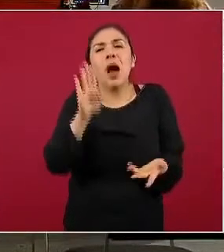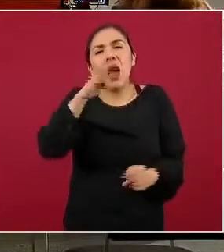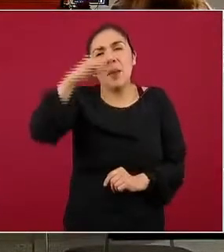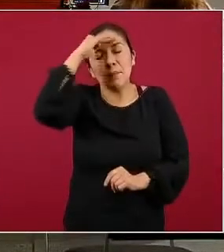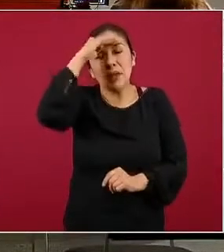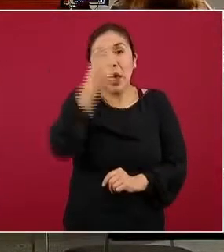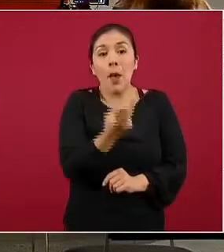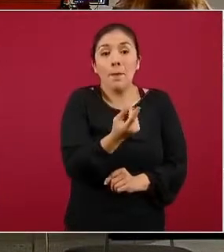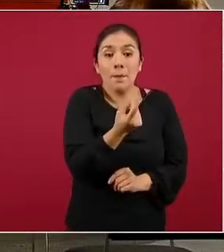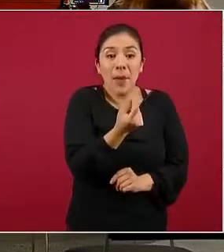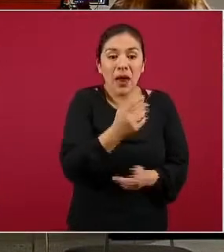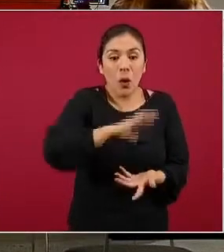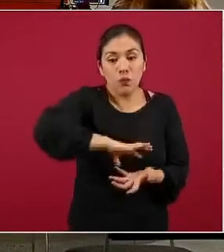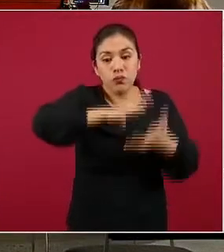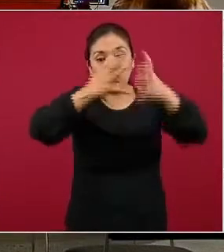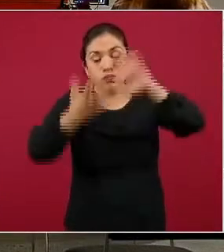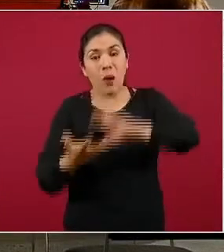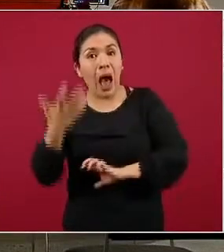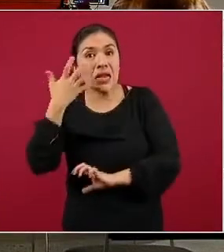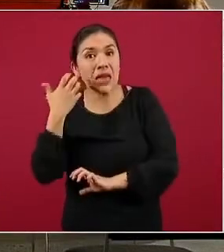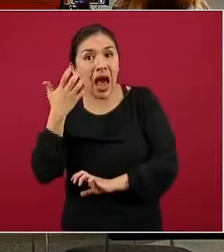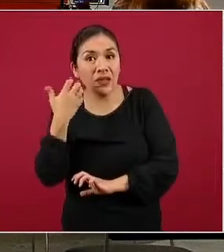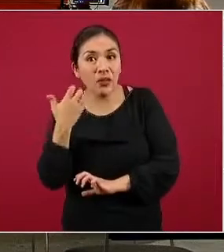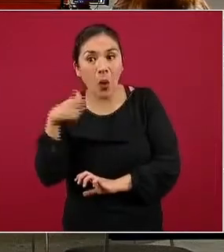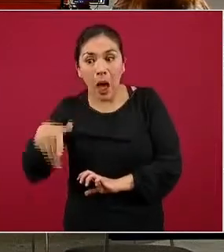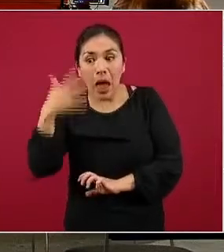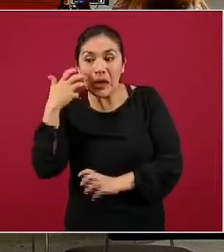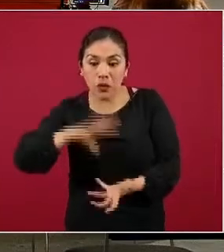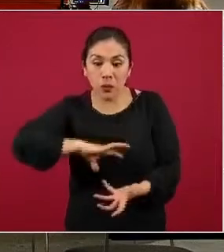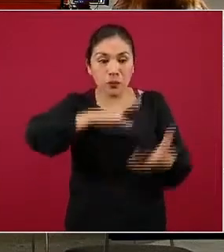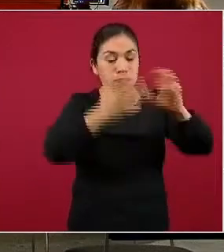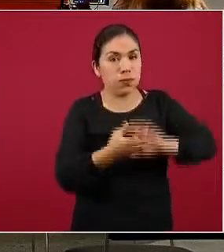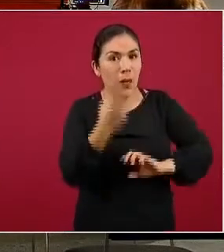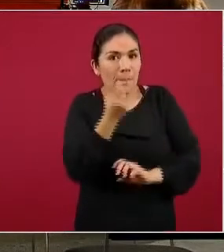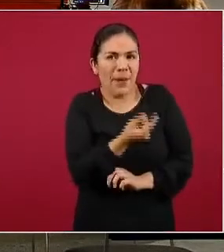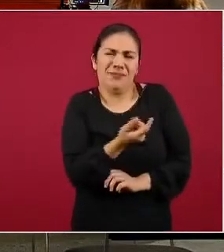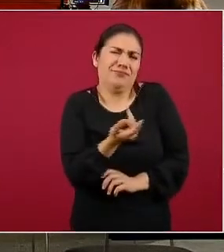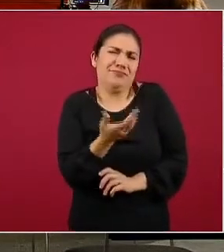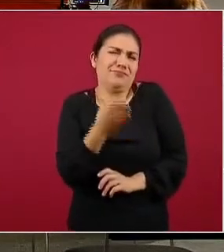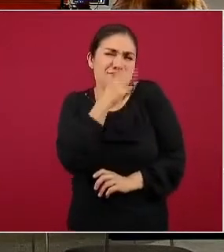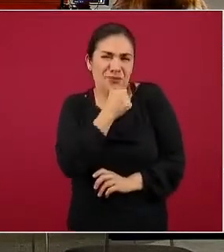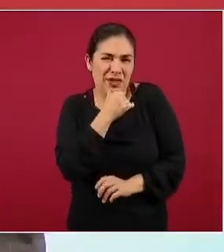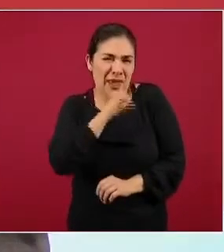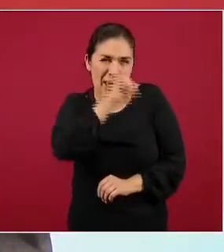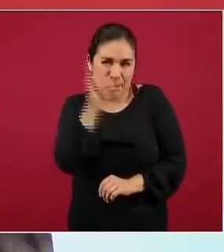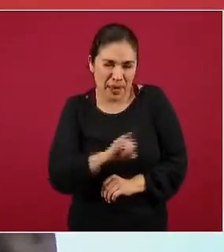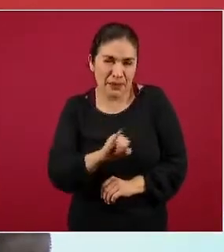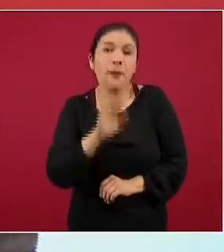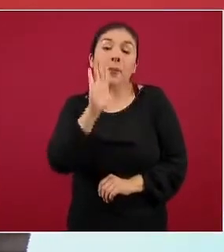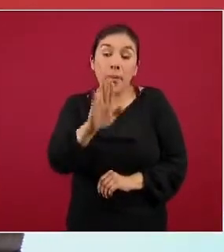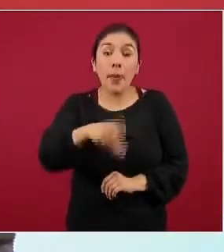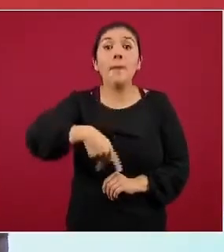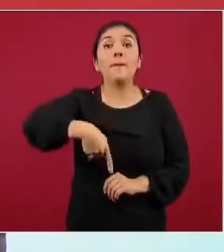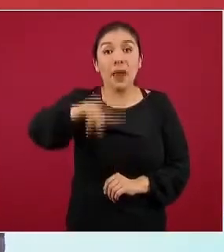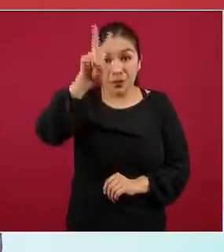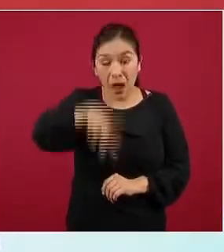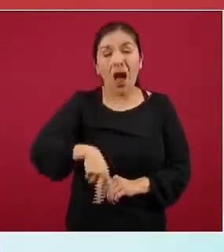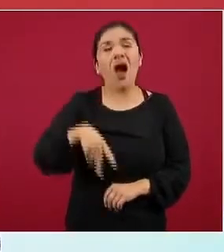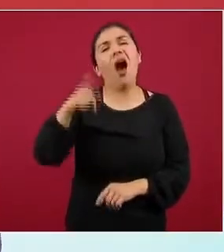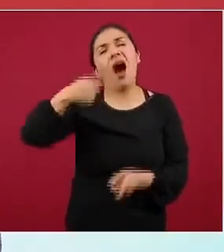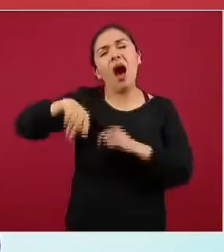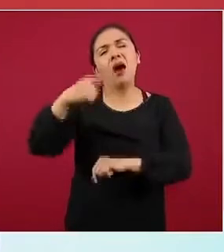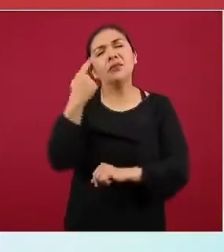que un perro se transforma en un gato y un gato se transforma en un perro. No hay manera. Ahora, lo cierto es que en la práctica